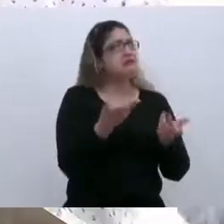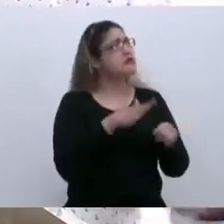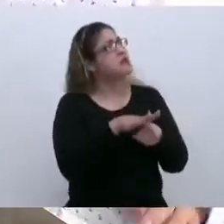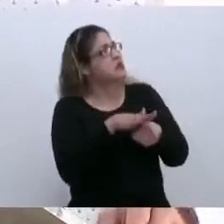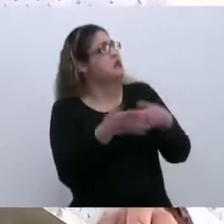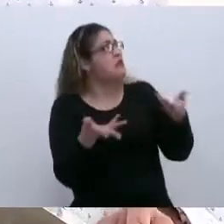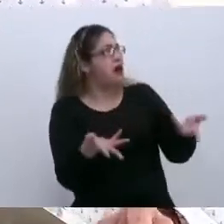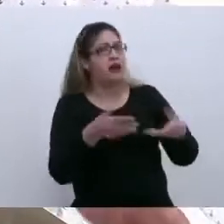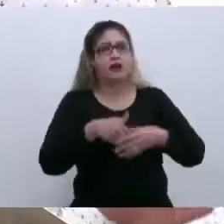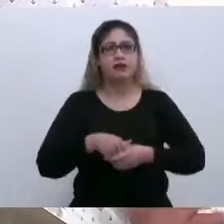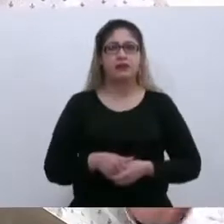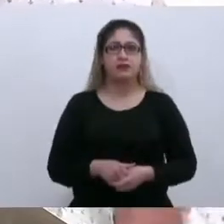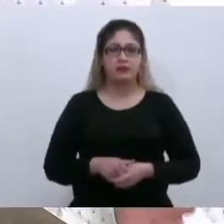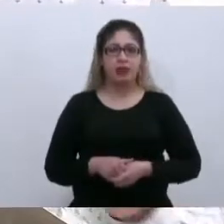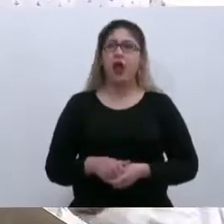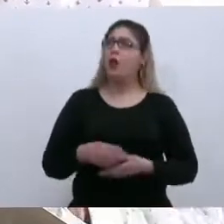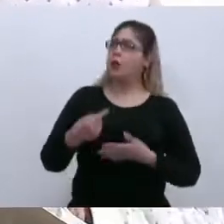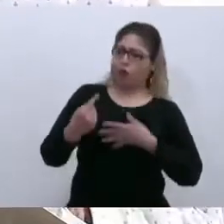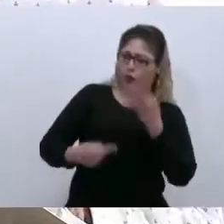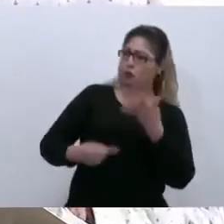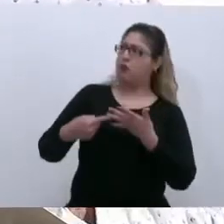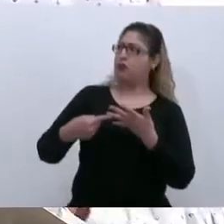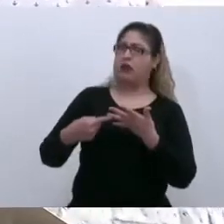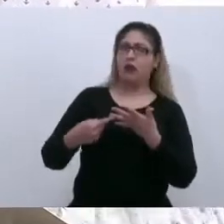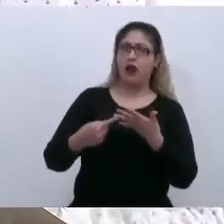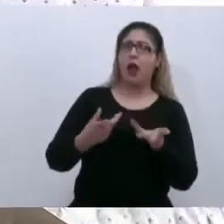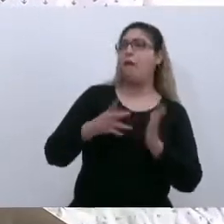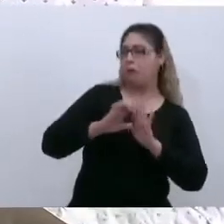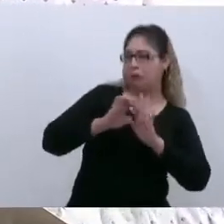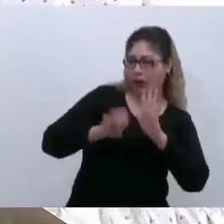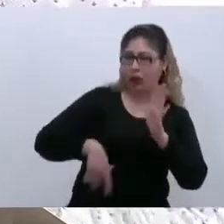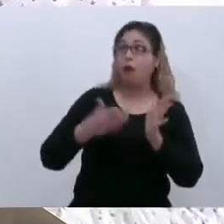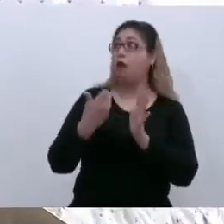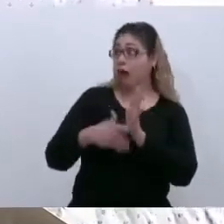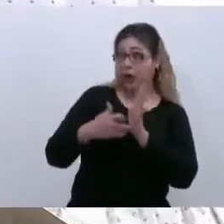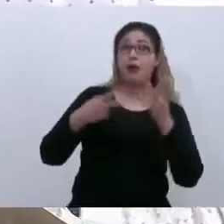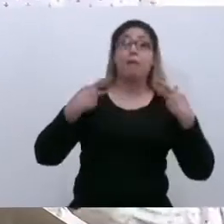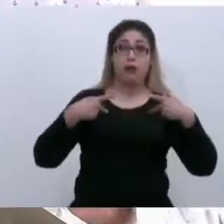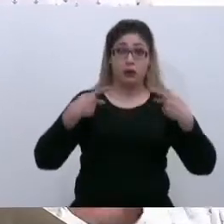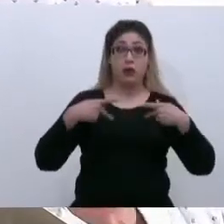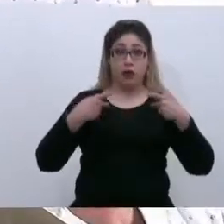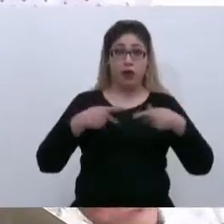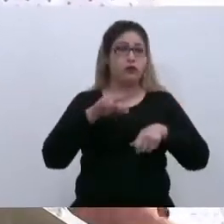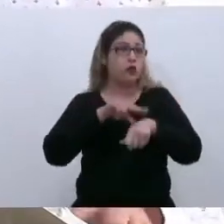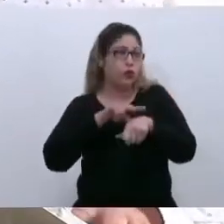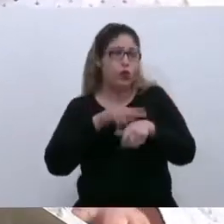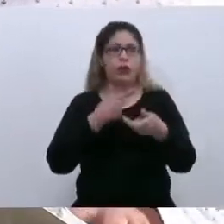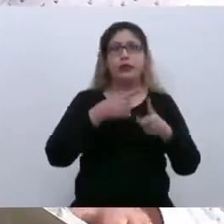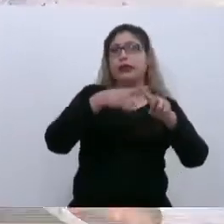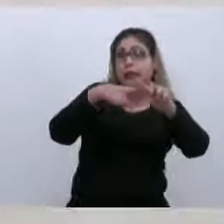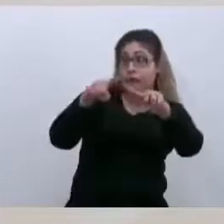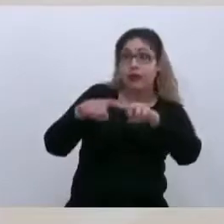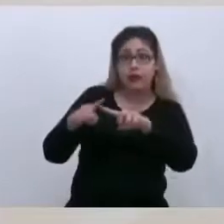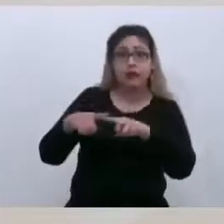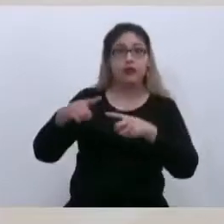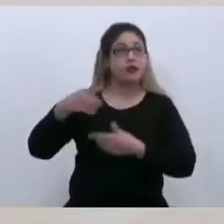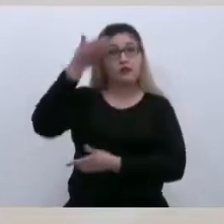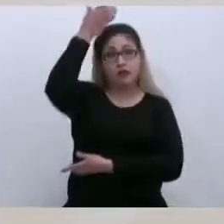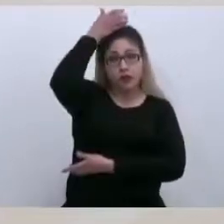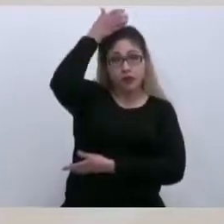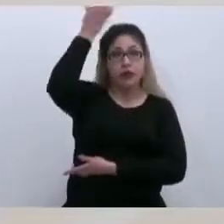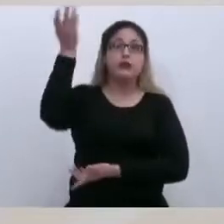de contar con el personal suficiente para operar este hospital y desde luego el